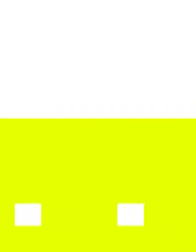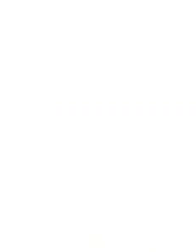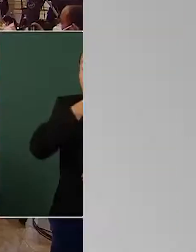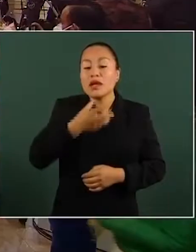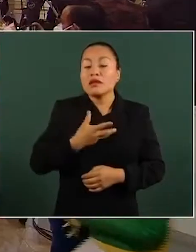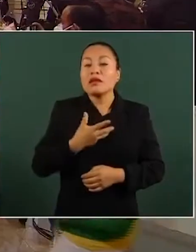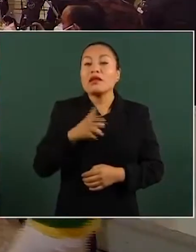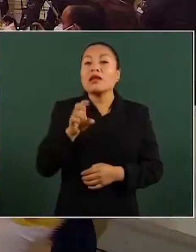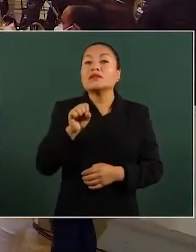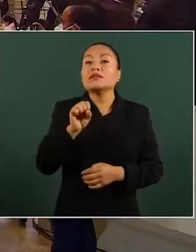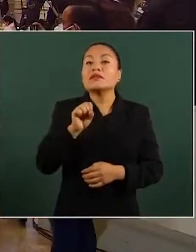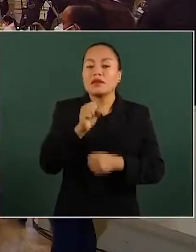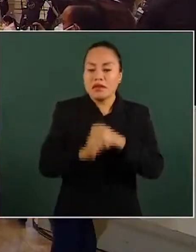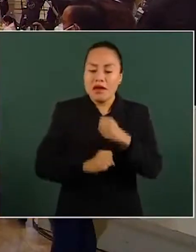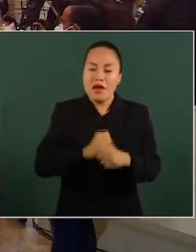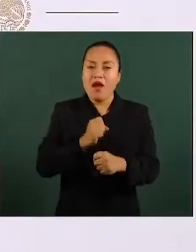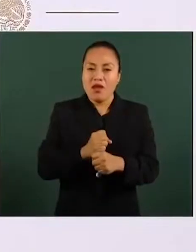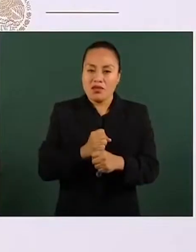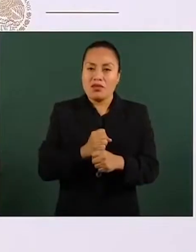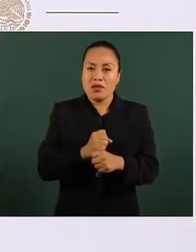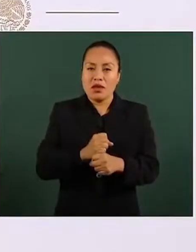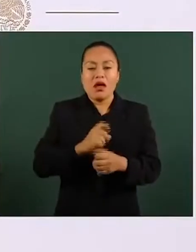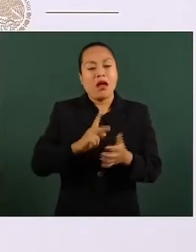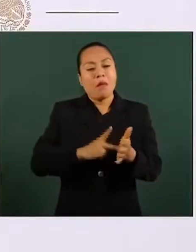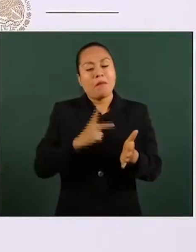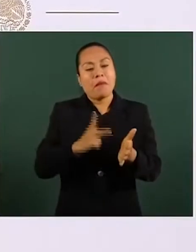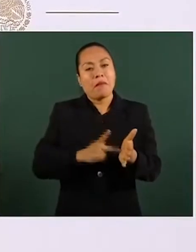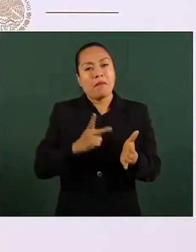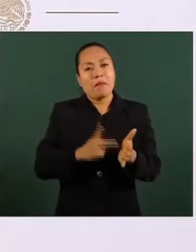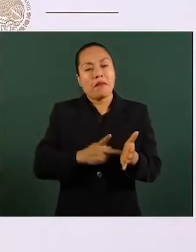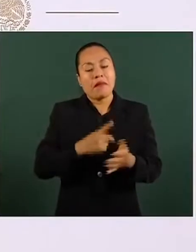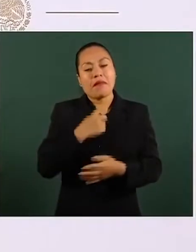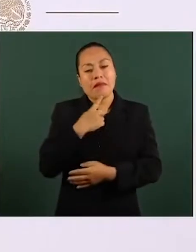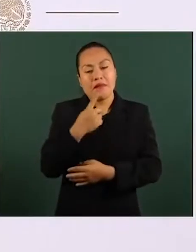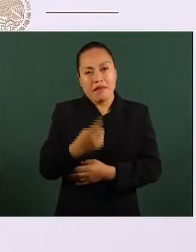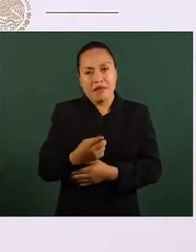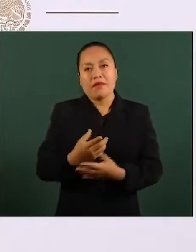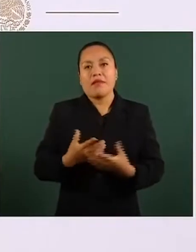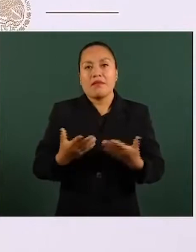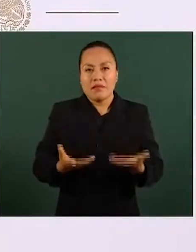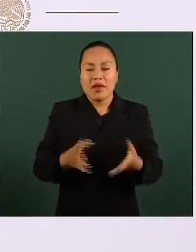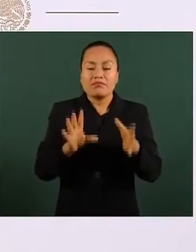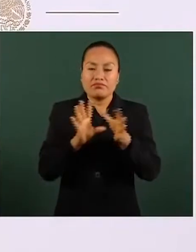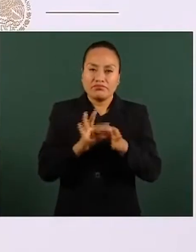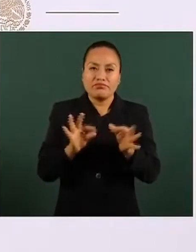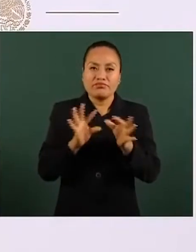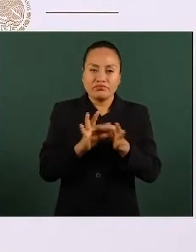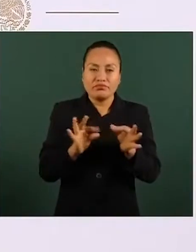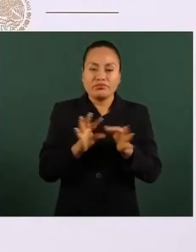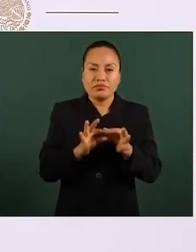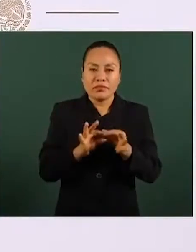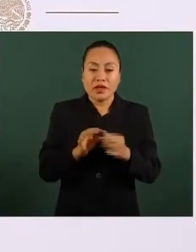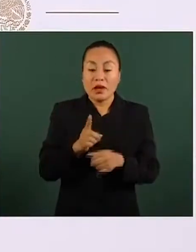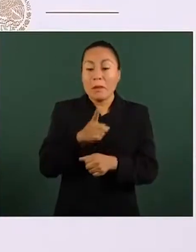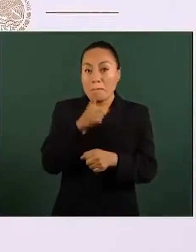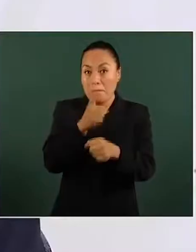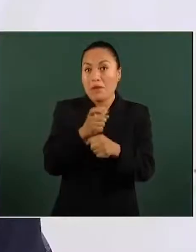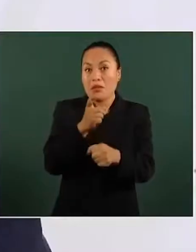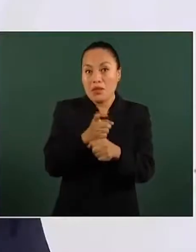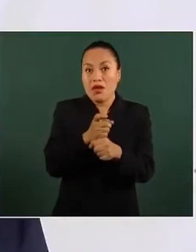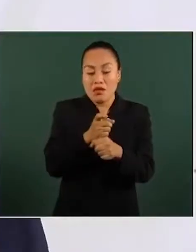hemos repetido en varias ocasiones que se dan preferencia